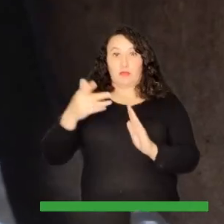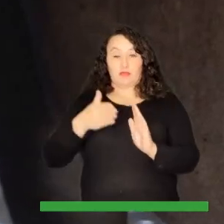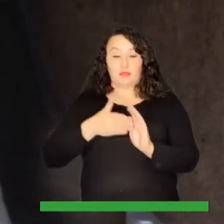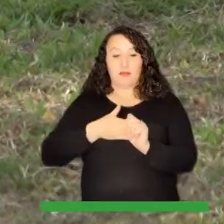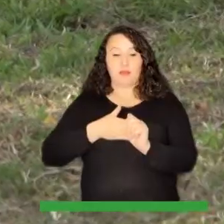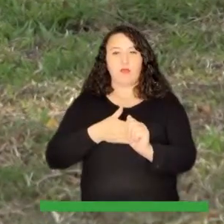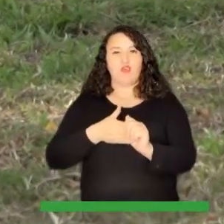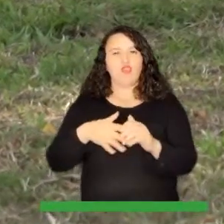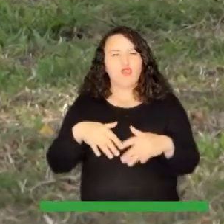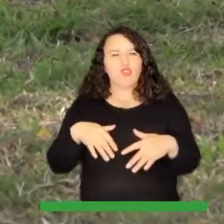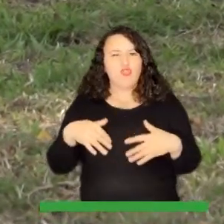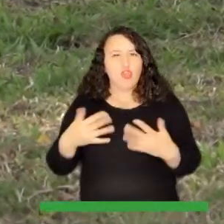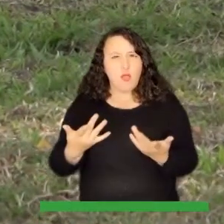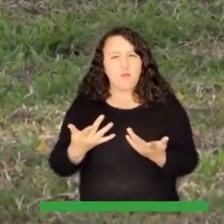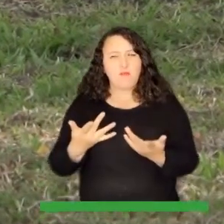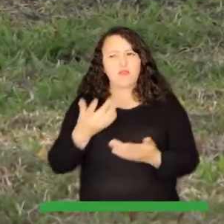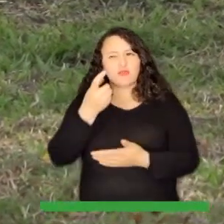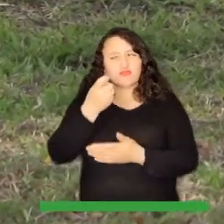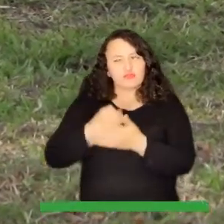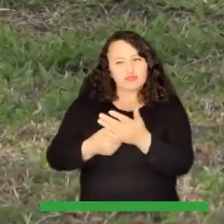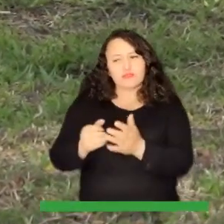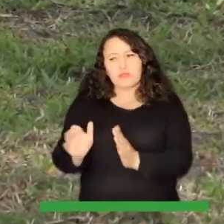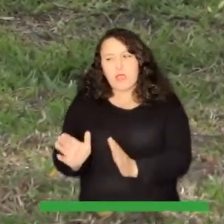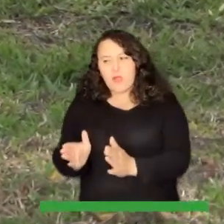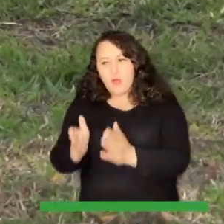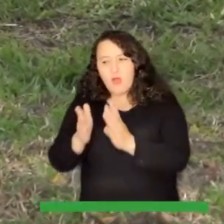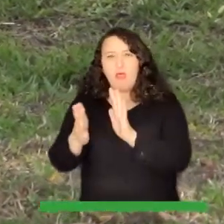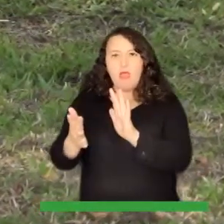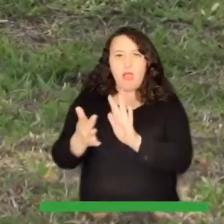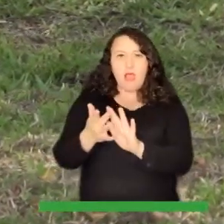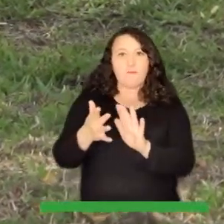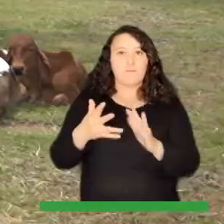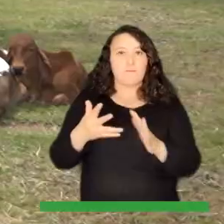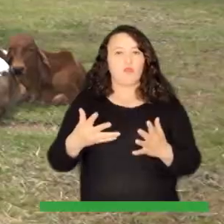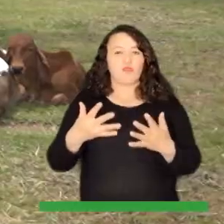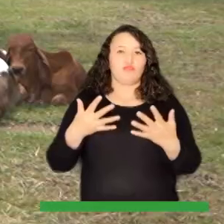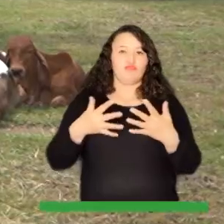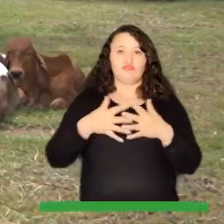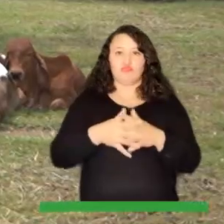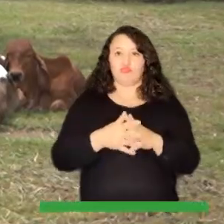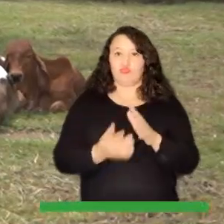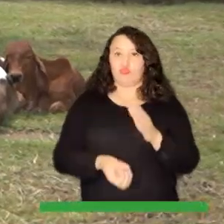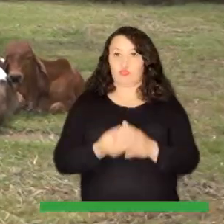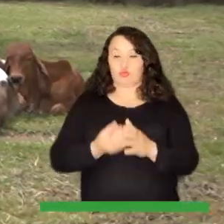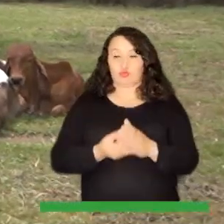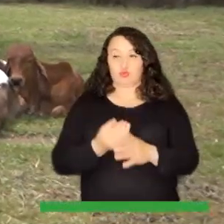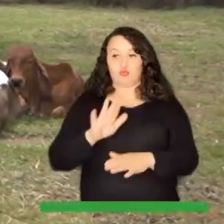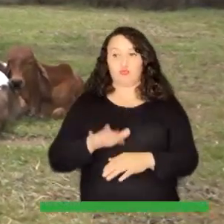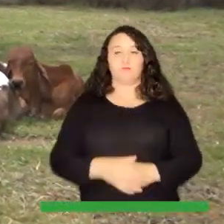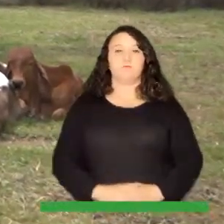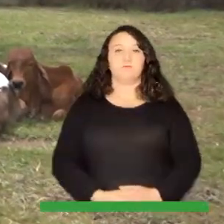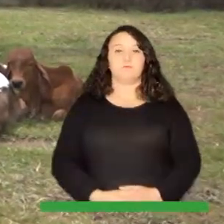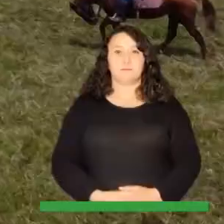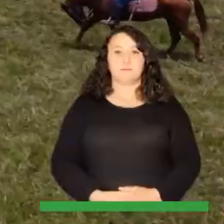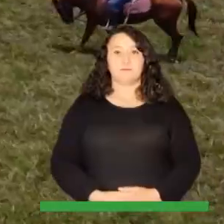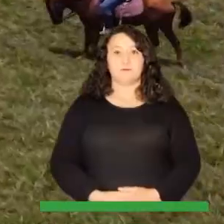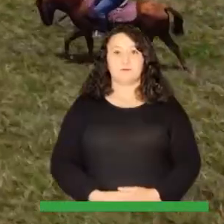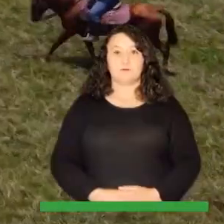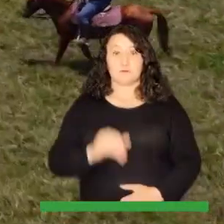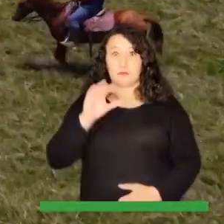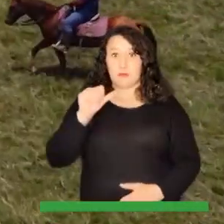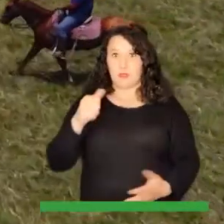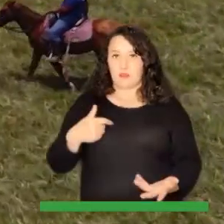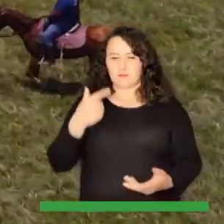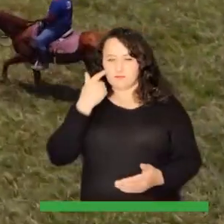técnica de cómo hacer unas mejoras acorde a el estilo de producción que manejan.